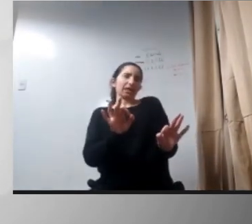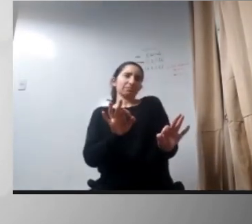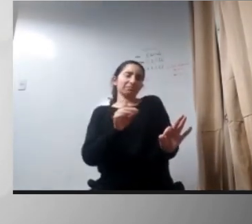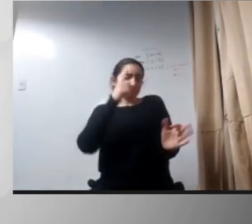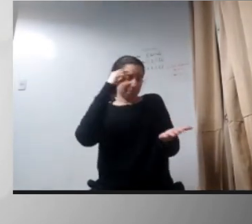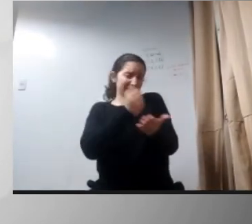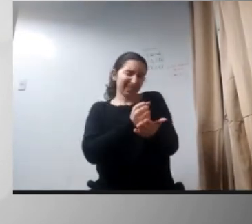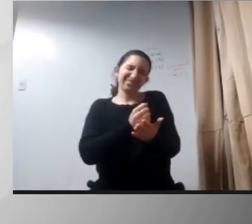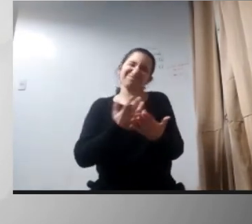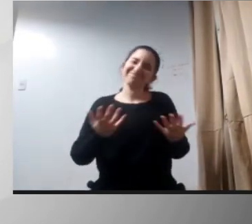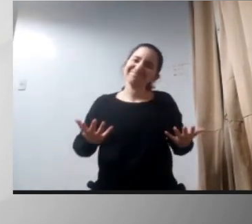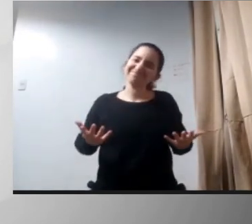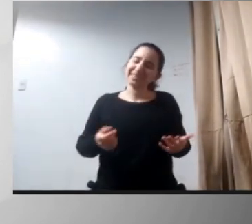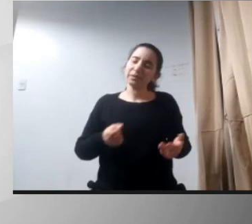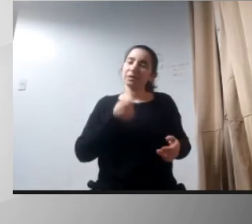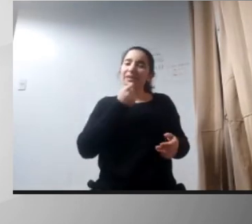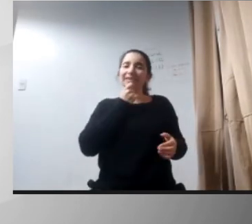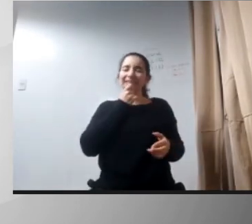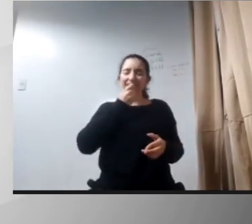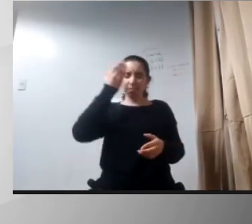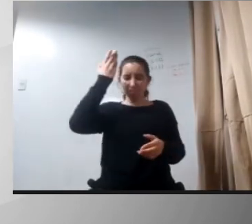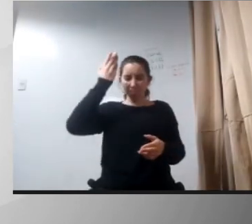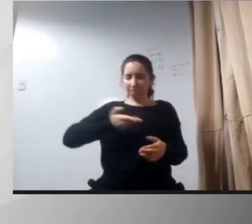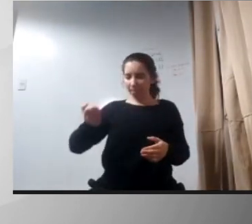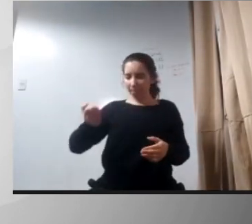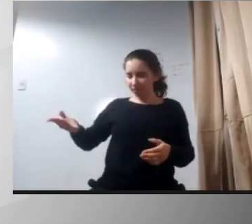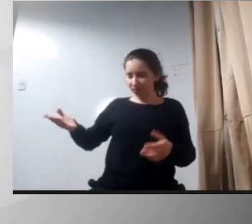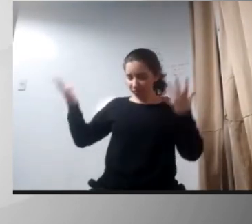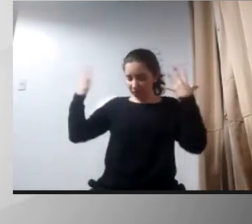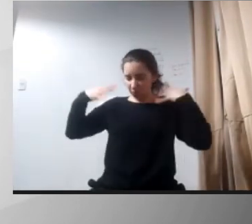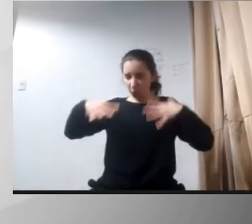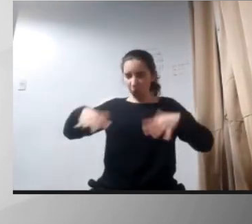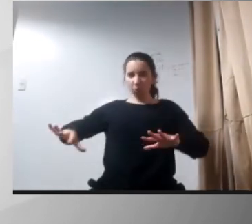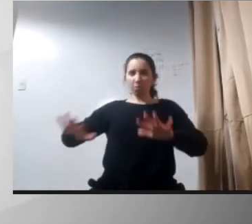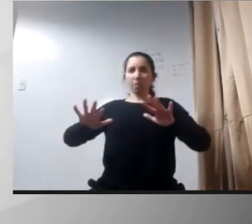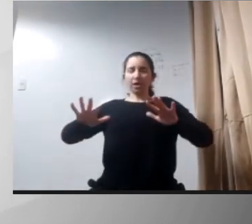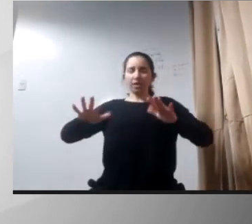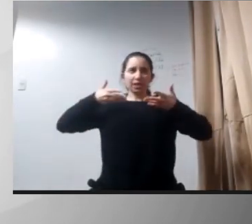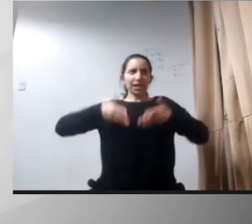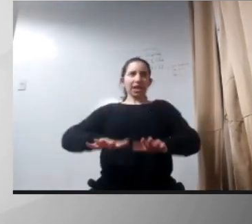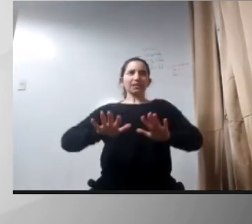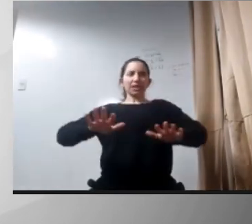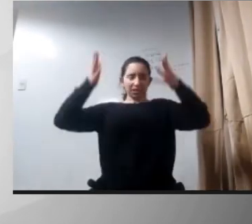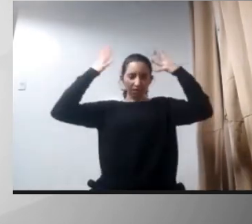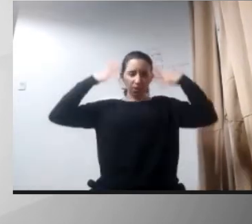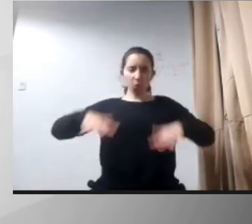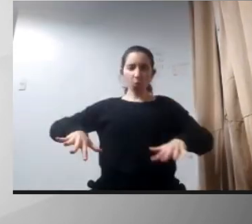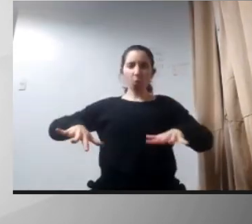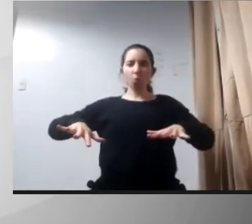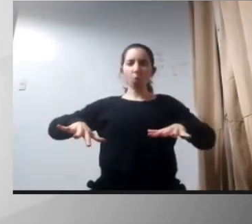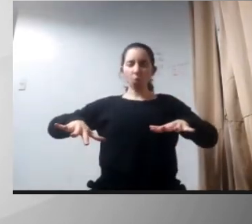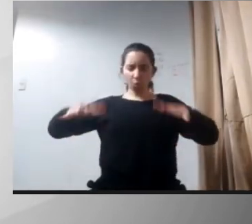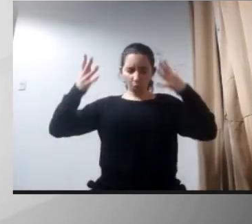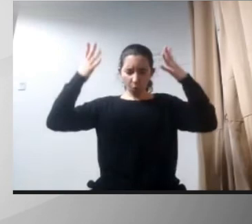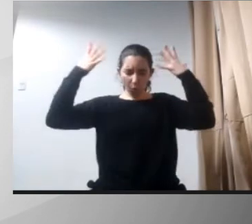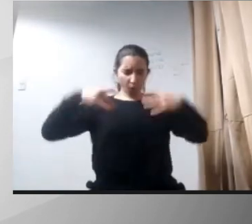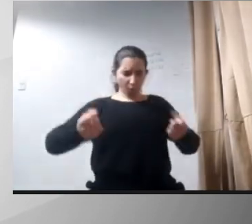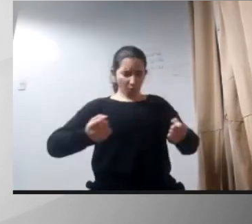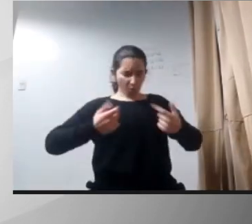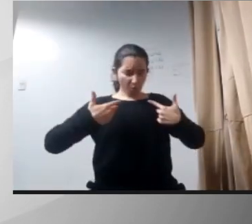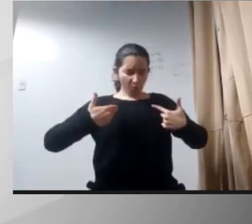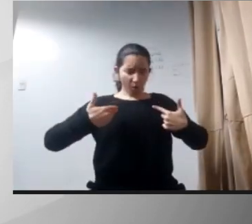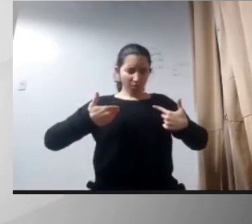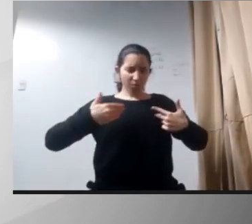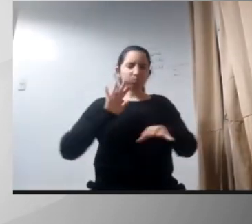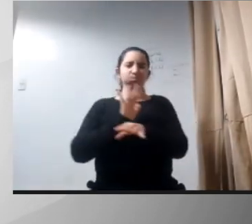alguna manera proyecta ese estigma sobre las personas que ya nacimos. Si se consideran que nuestros cuerpos, por